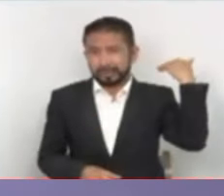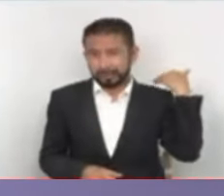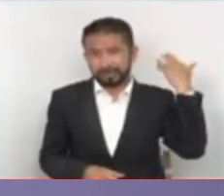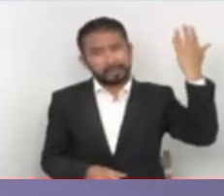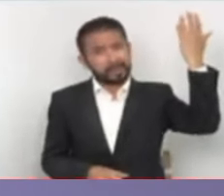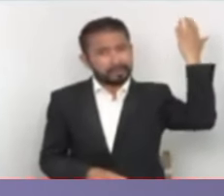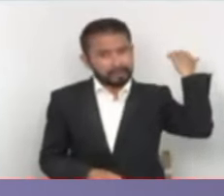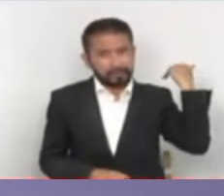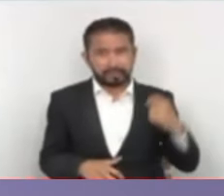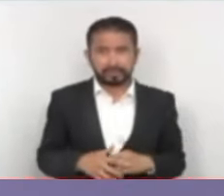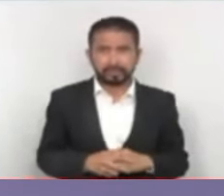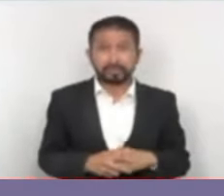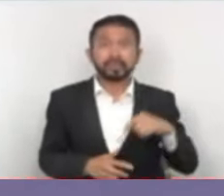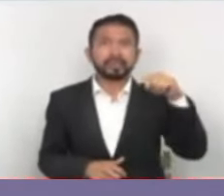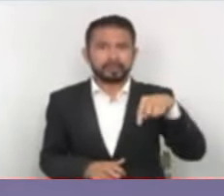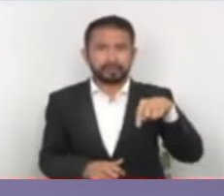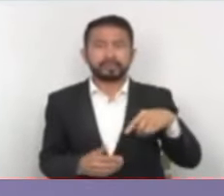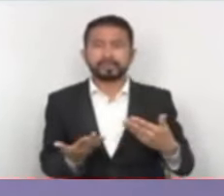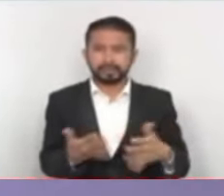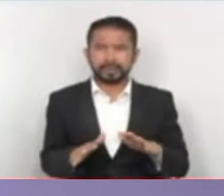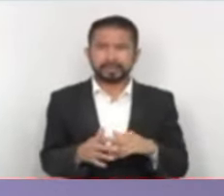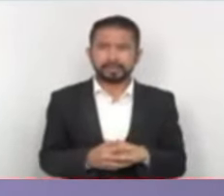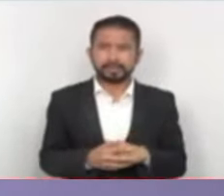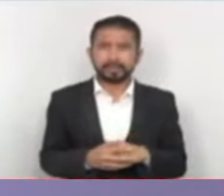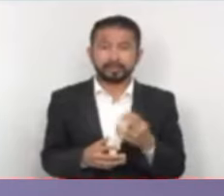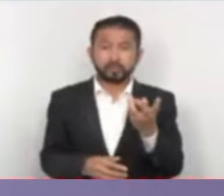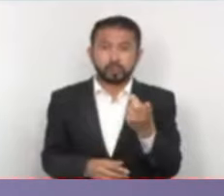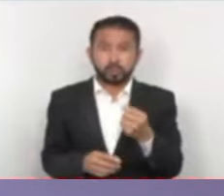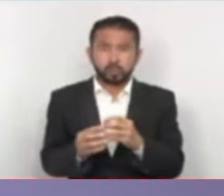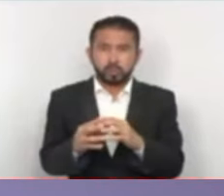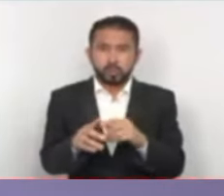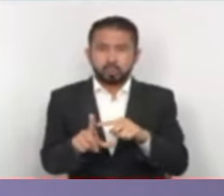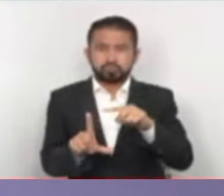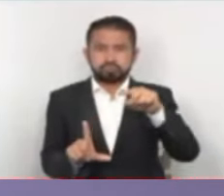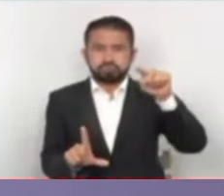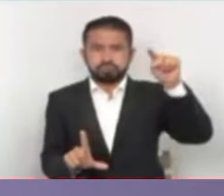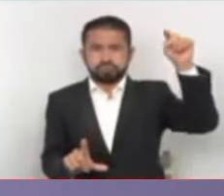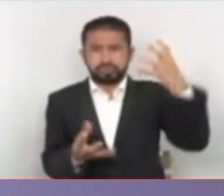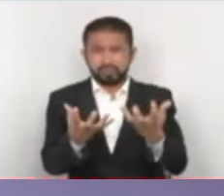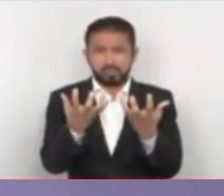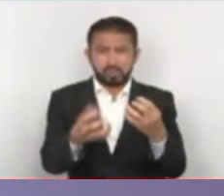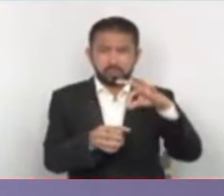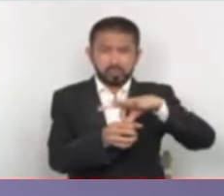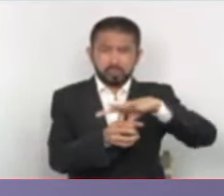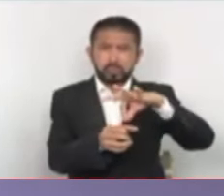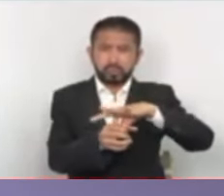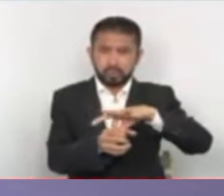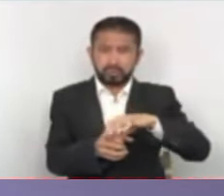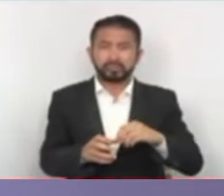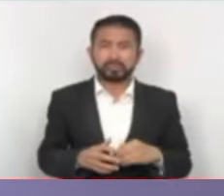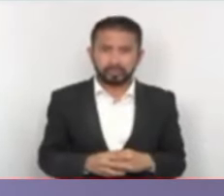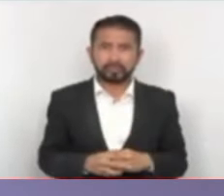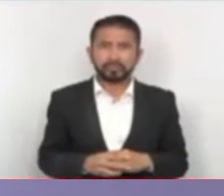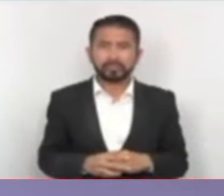votaciones anteriores. Y ahora pues los números que se llegaron no tiene comparación con esas referencias que nosotros